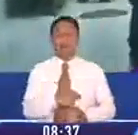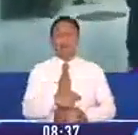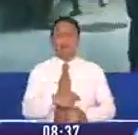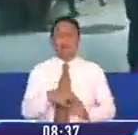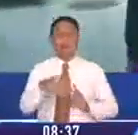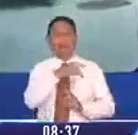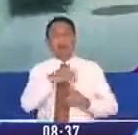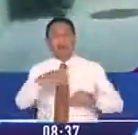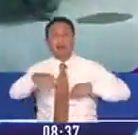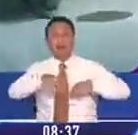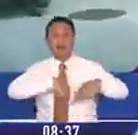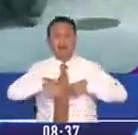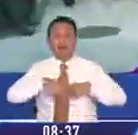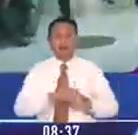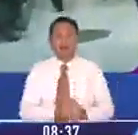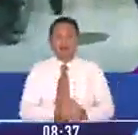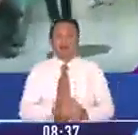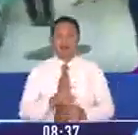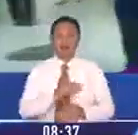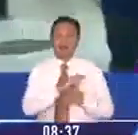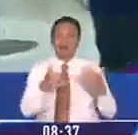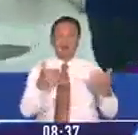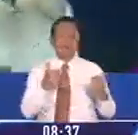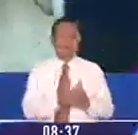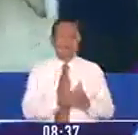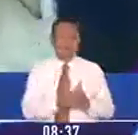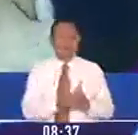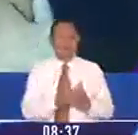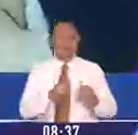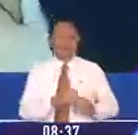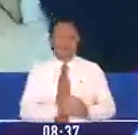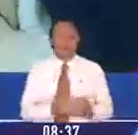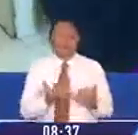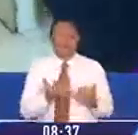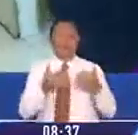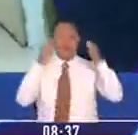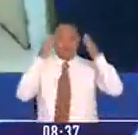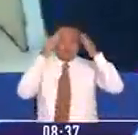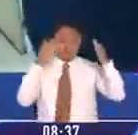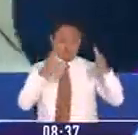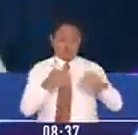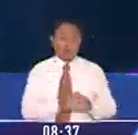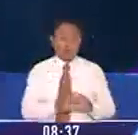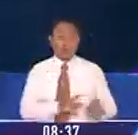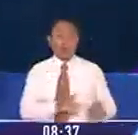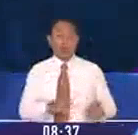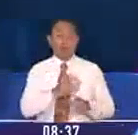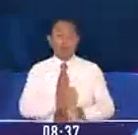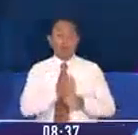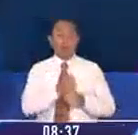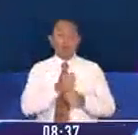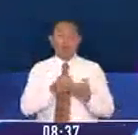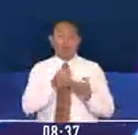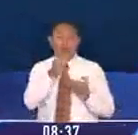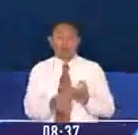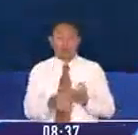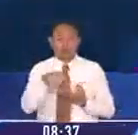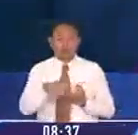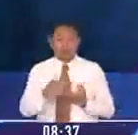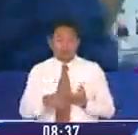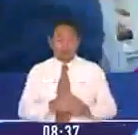medioambiental, vial. Todo es de conjunto y en ese sentido estamos justamente con un plan de seguridad cantonal que está